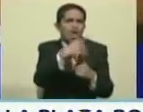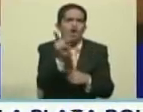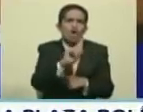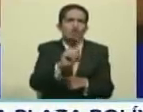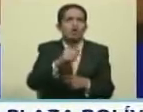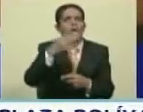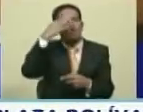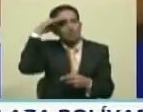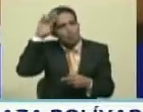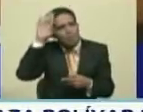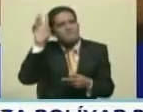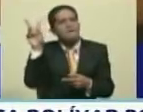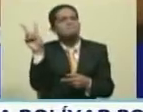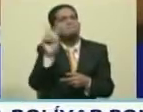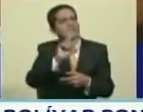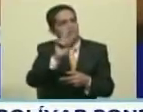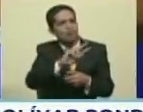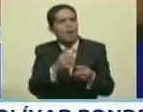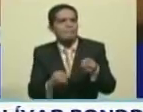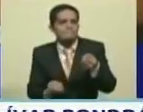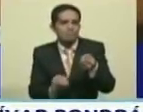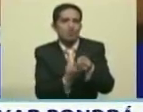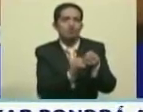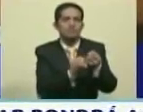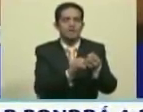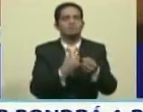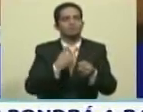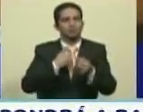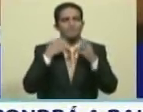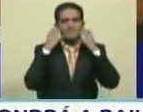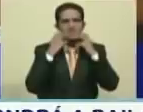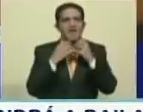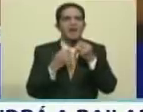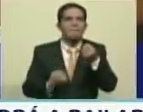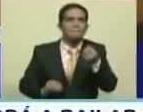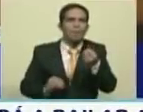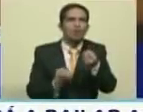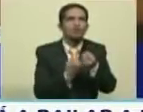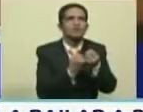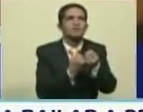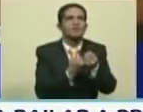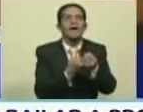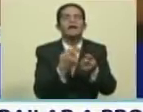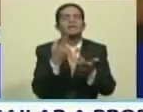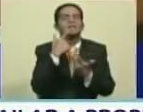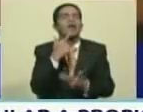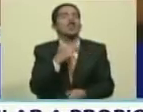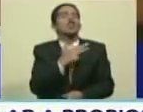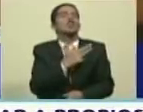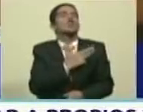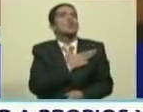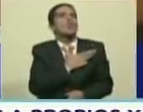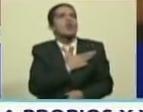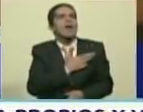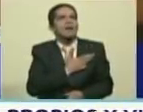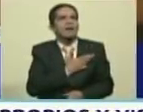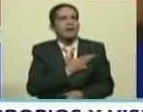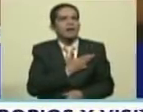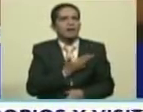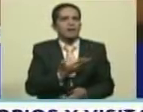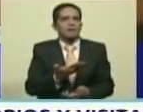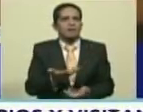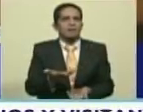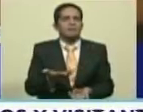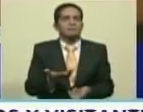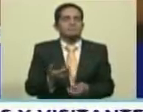Cuba, Venezuela, Fidel, perdón, me dijo Lula, a mí me ha sorprendido.